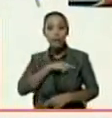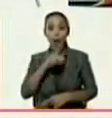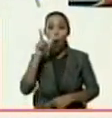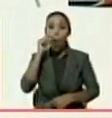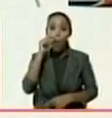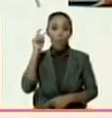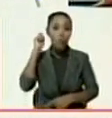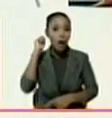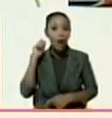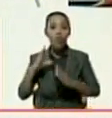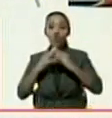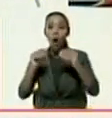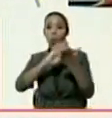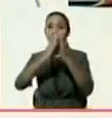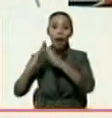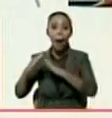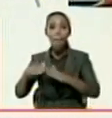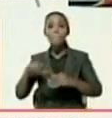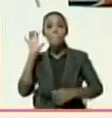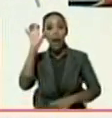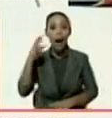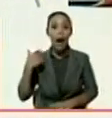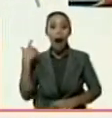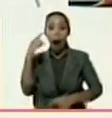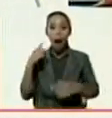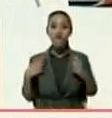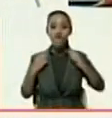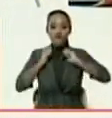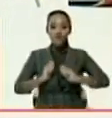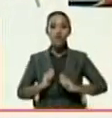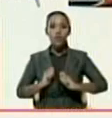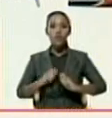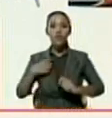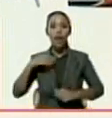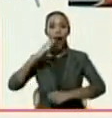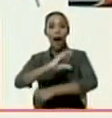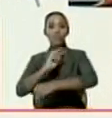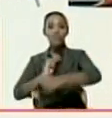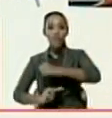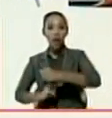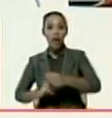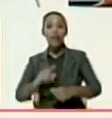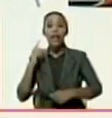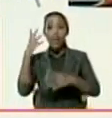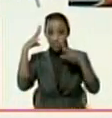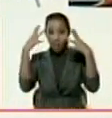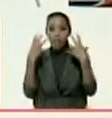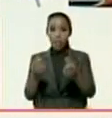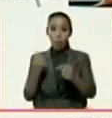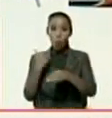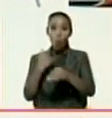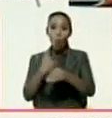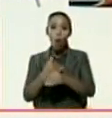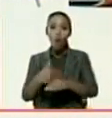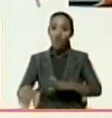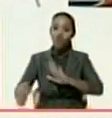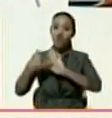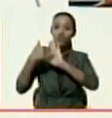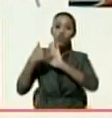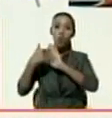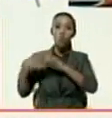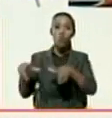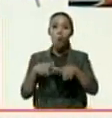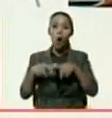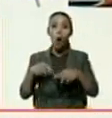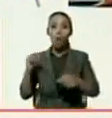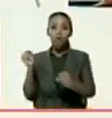todas las comunidades del país llevan hoy los uniformes de Cante B. Entendemos esta afectación como un daño a los espacios operativos, pero